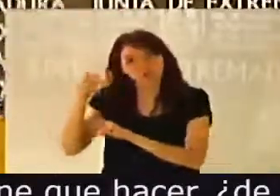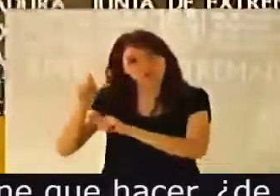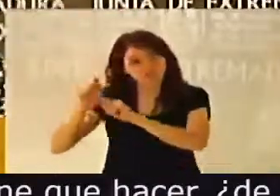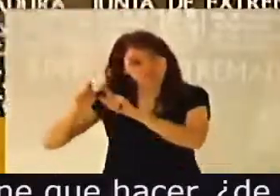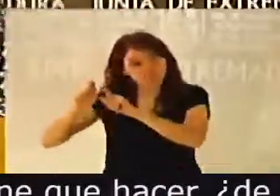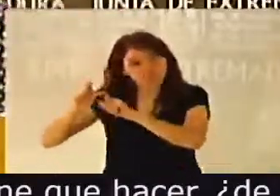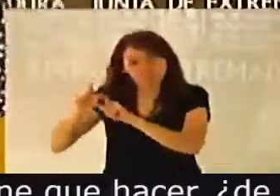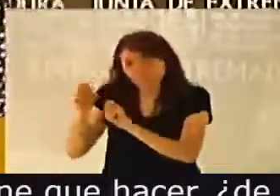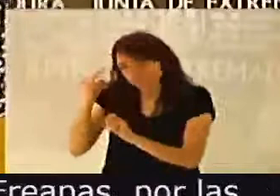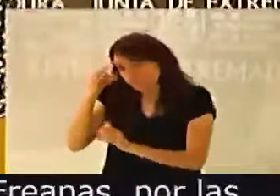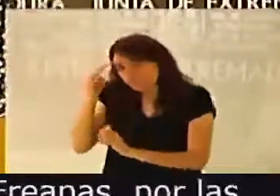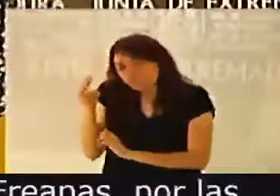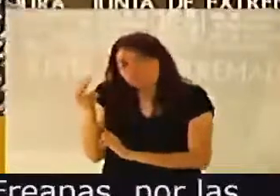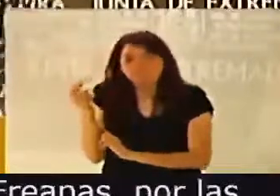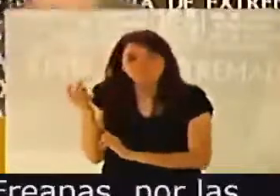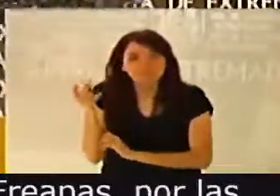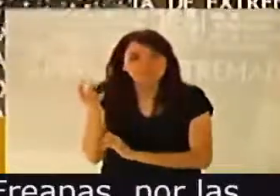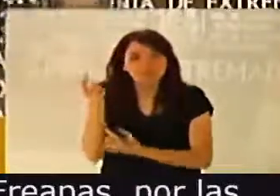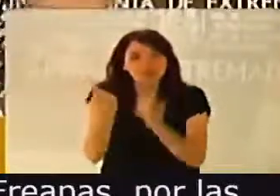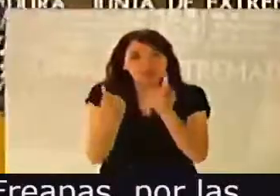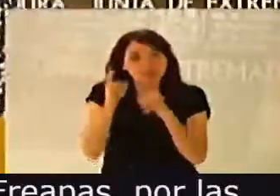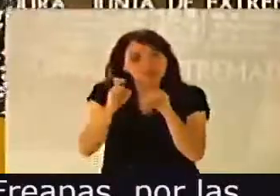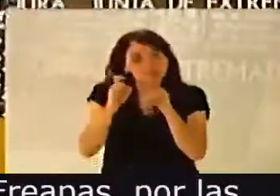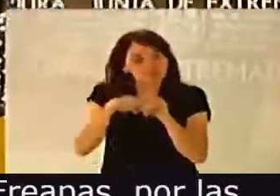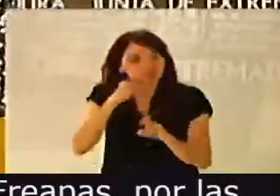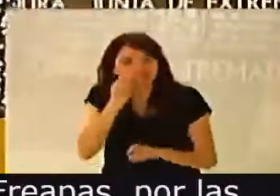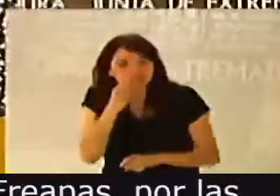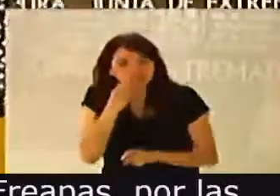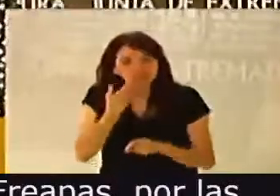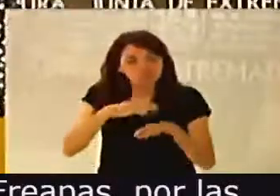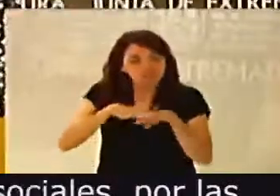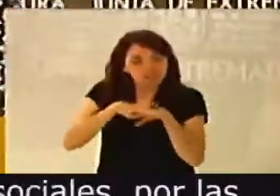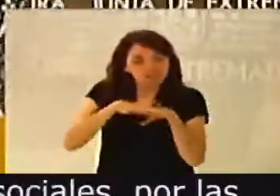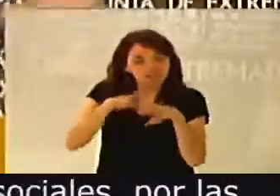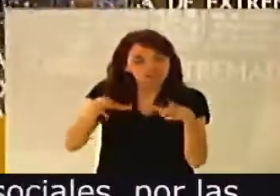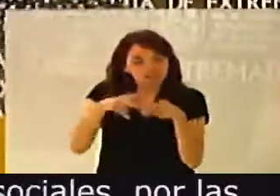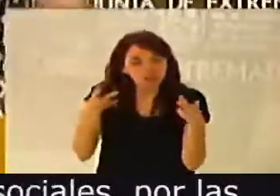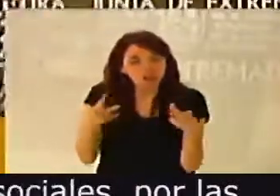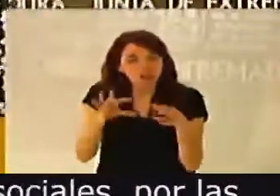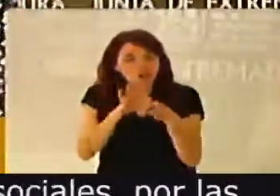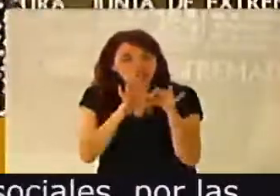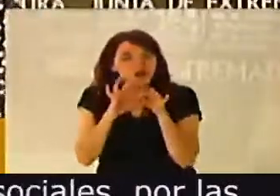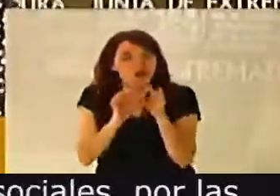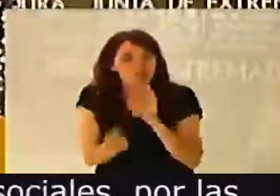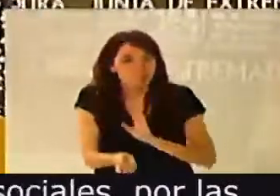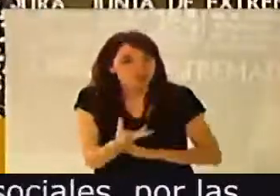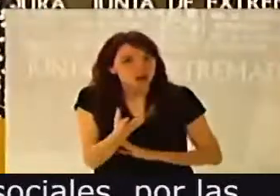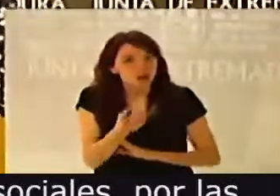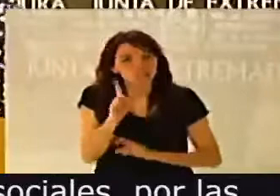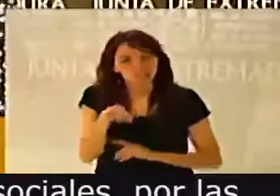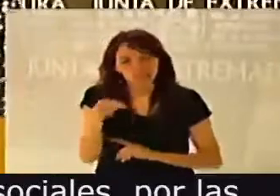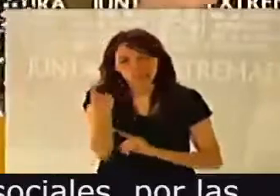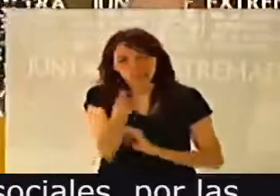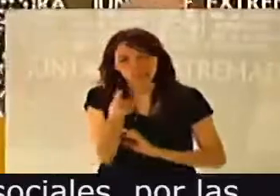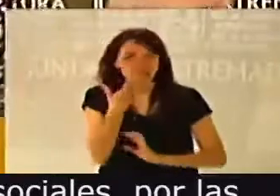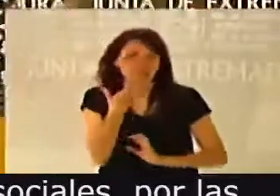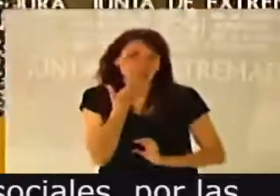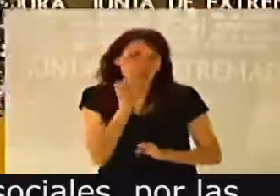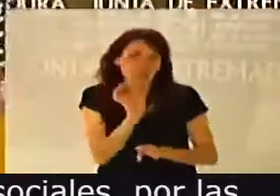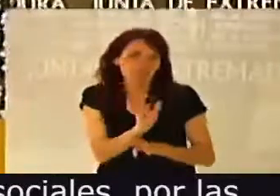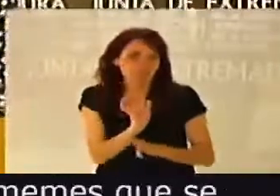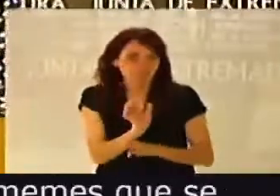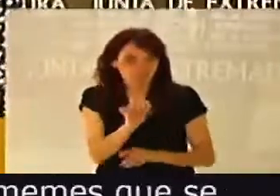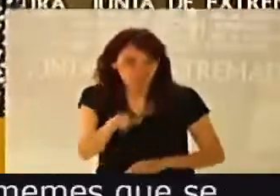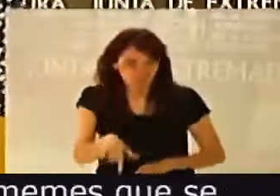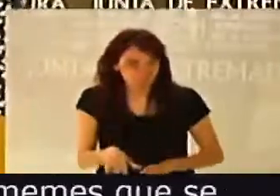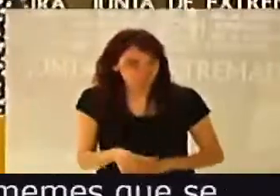que dicen algunos docentes en las redes sociales, por las plataformas que se han creado, incluso por los memes que se hacen. Cualquiera puede coger